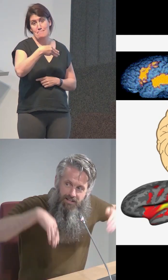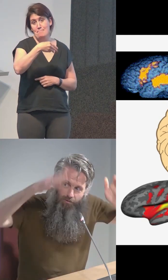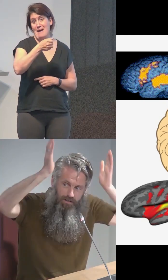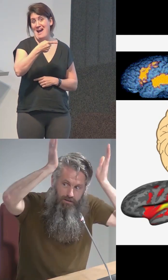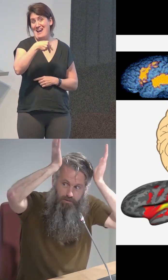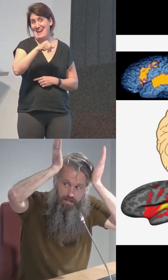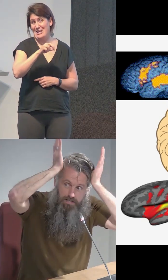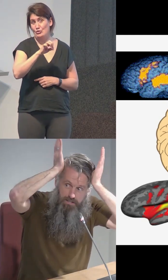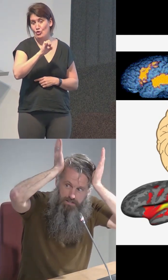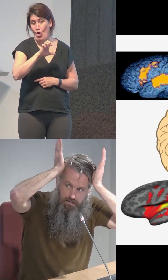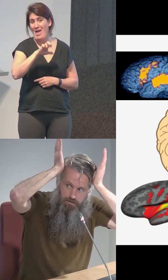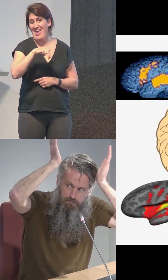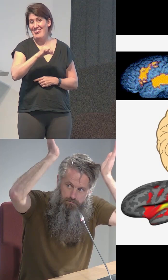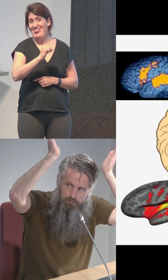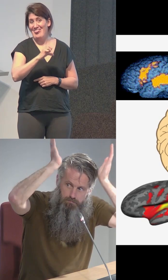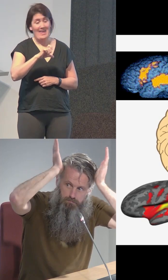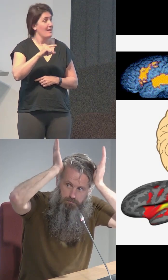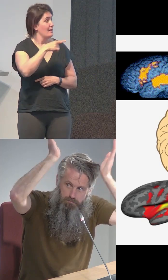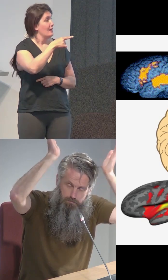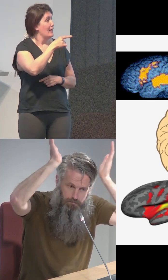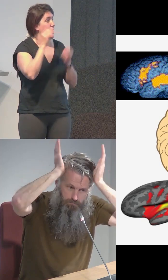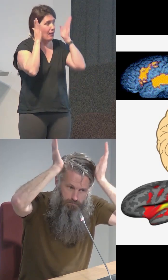magnetoencefalografía, que utilizamos este signo,